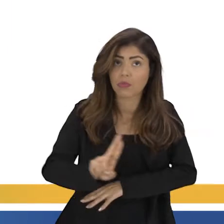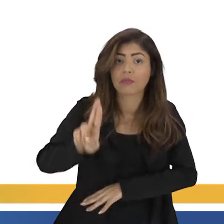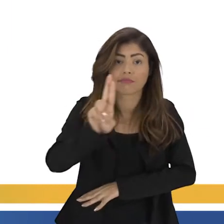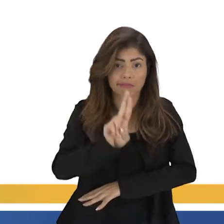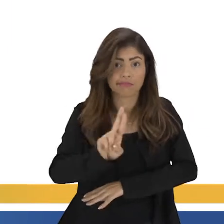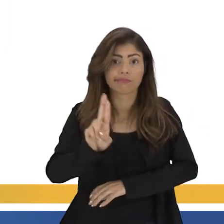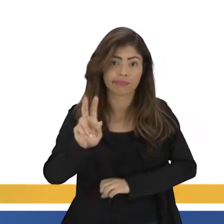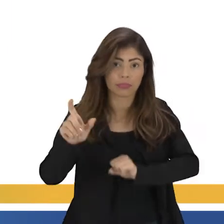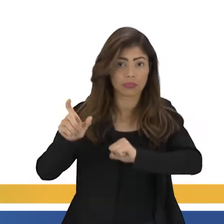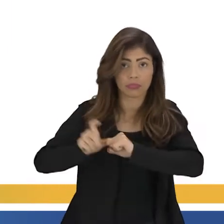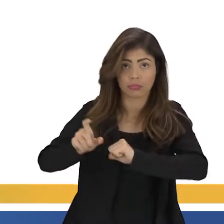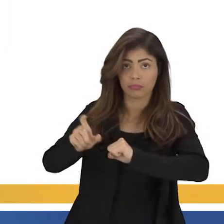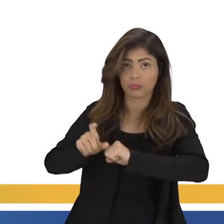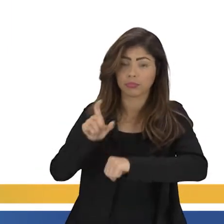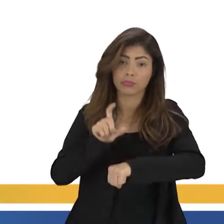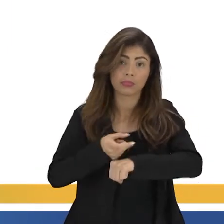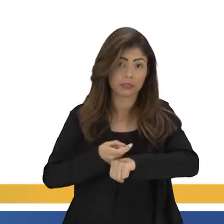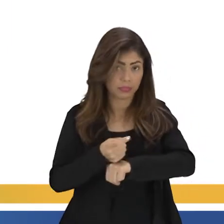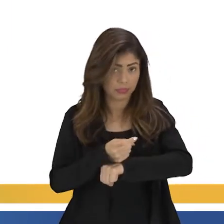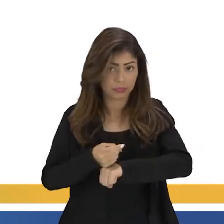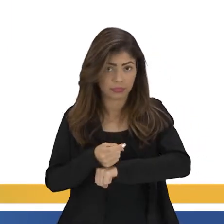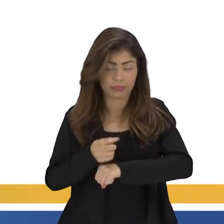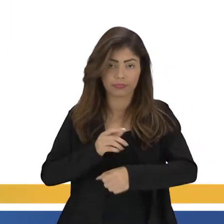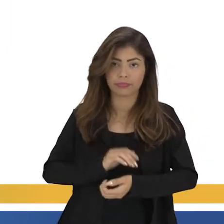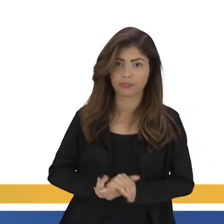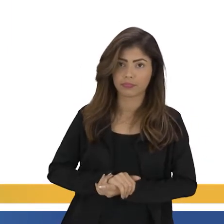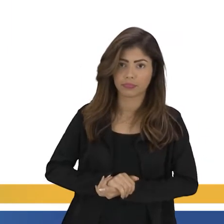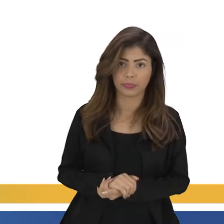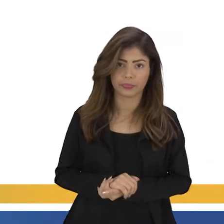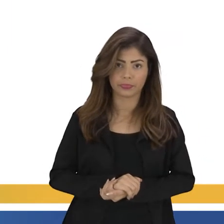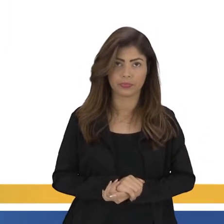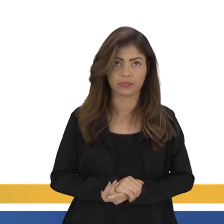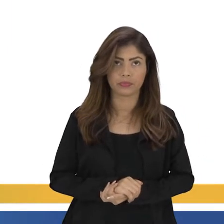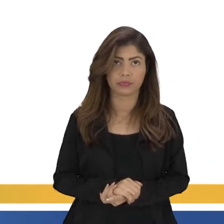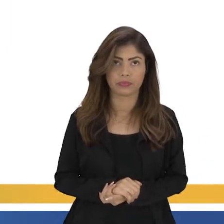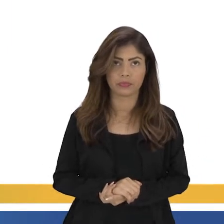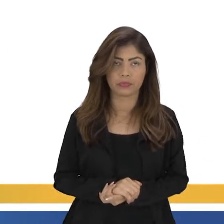los sustantivos y de los adjetivos.